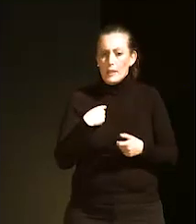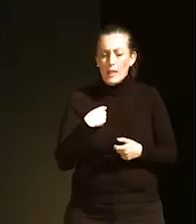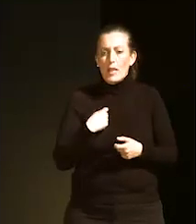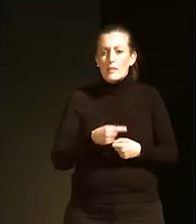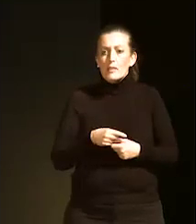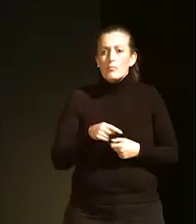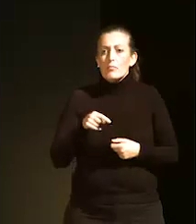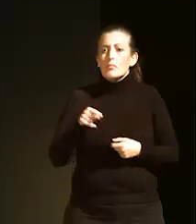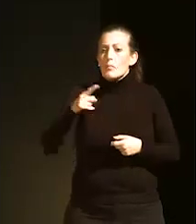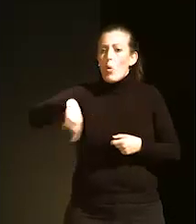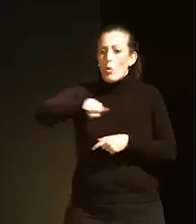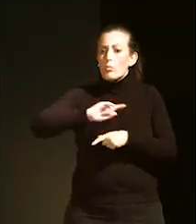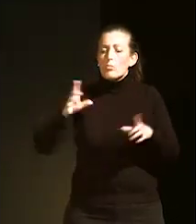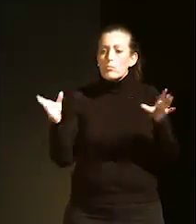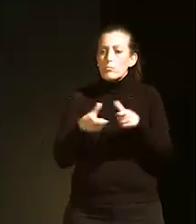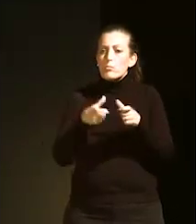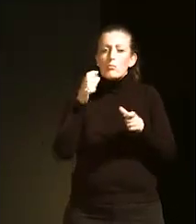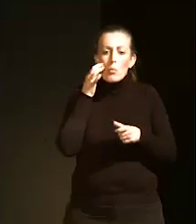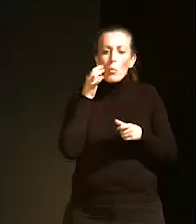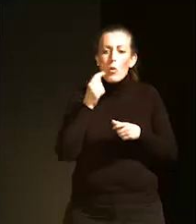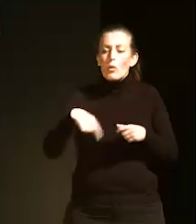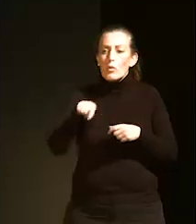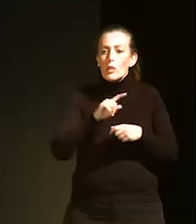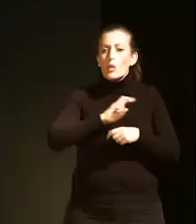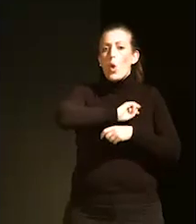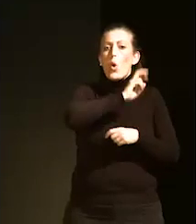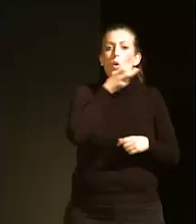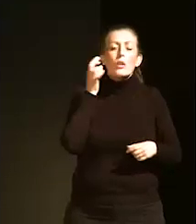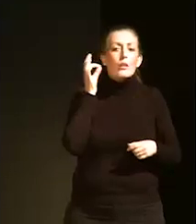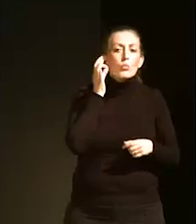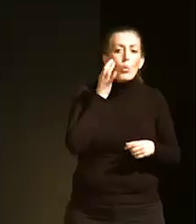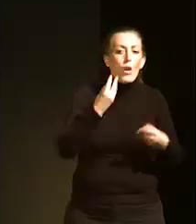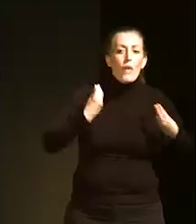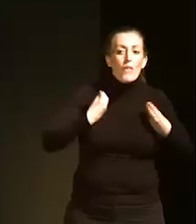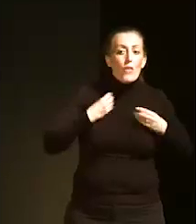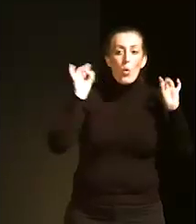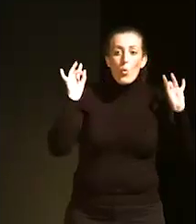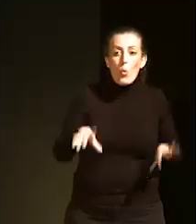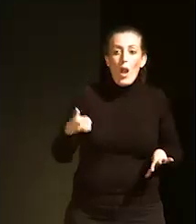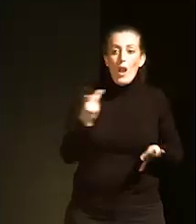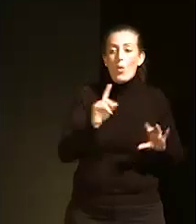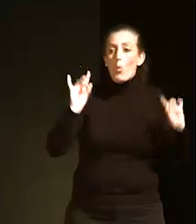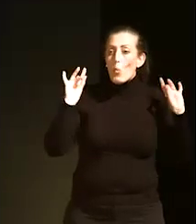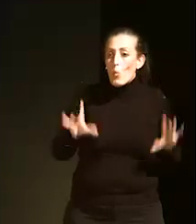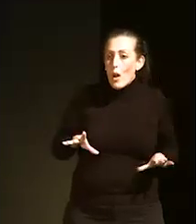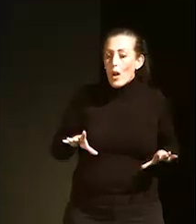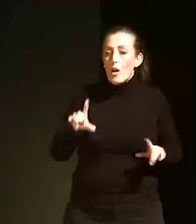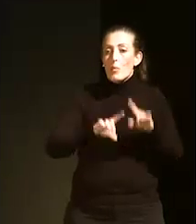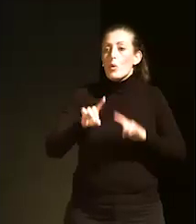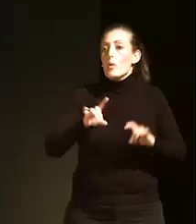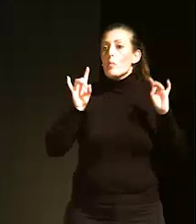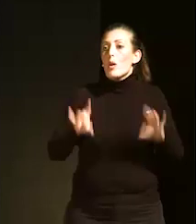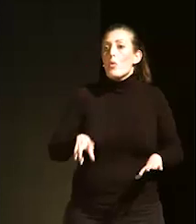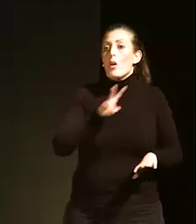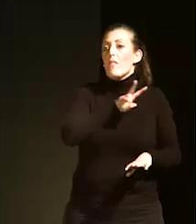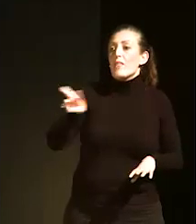para ellas también lo importante es que otras mujeres que han vivido lo que ellas vivieron vean